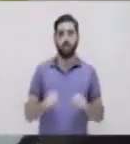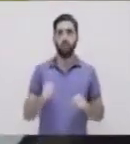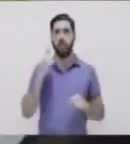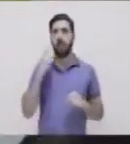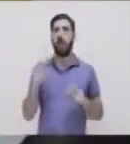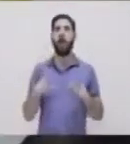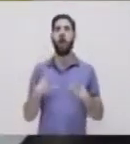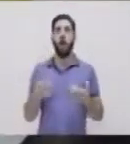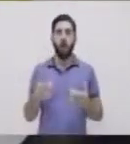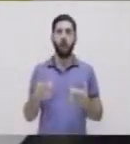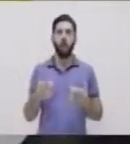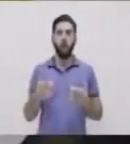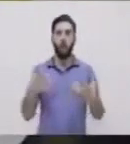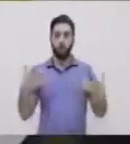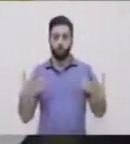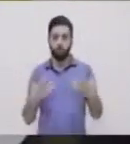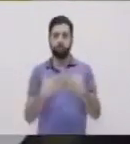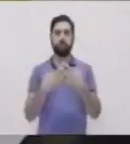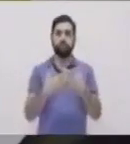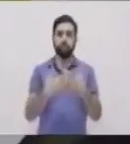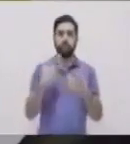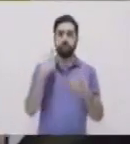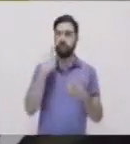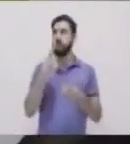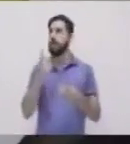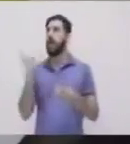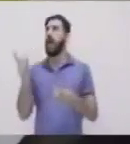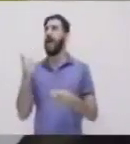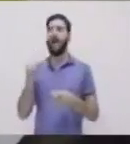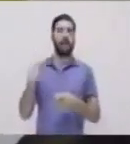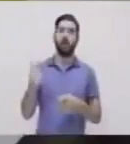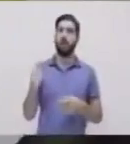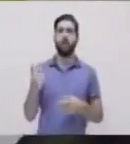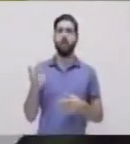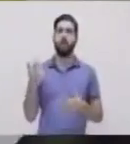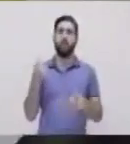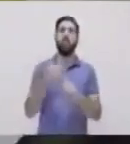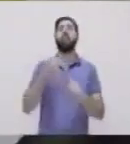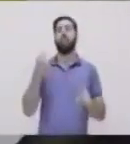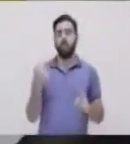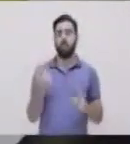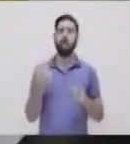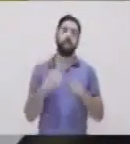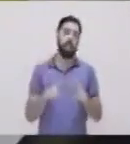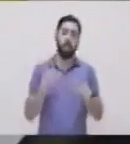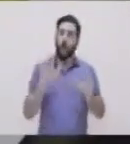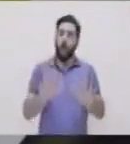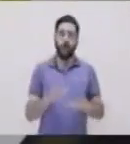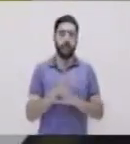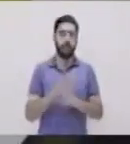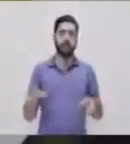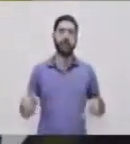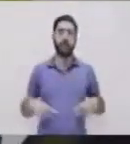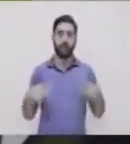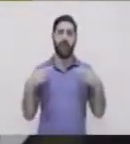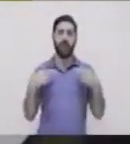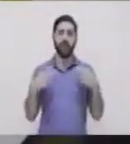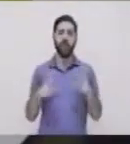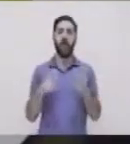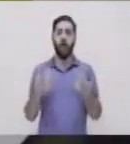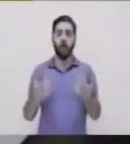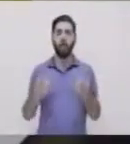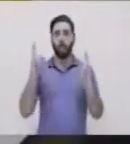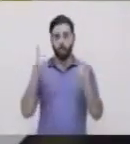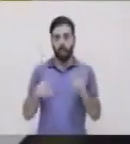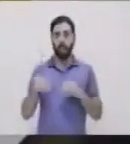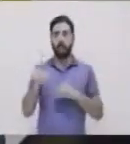dice, ¿verdad? Buscando esa adaptación, migran a otro lado donde no les fue bien y pues ni modo, ¿verdad? Pero es parte del ciclo de la vida donde pues